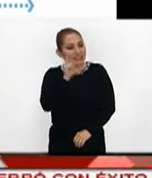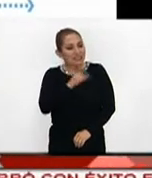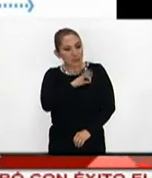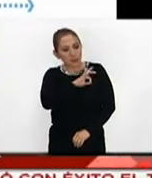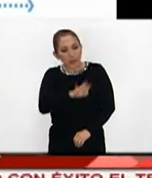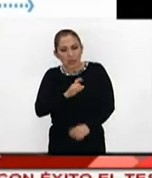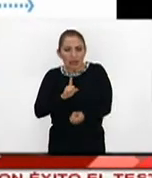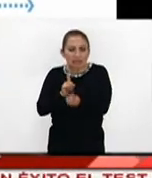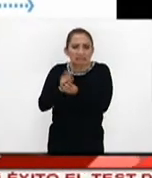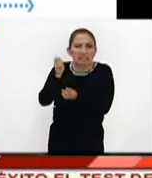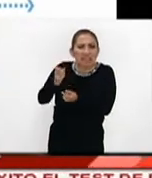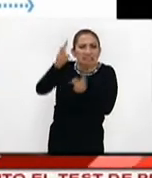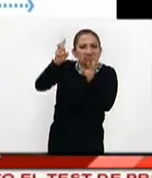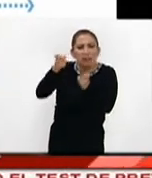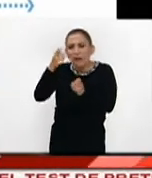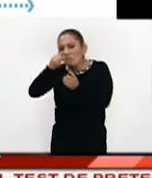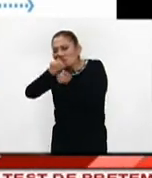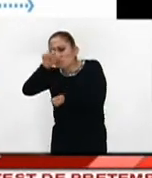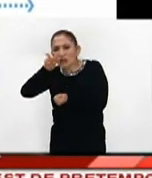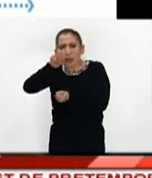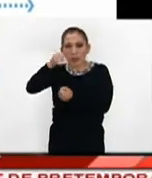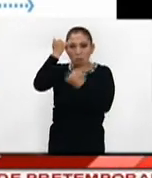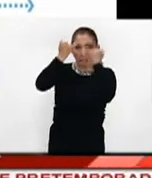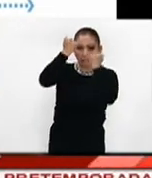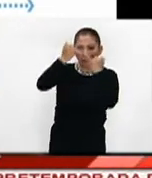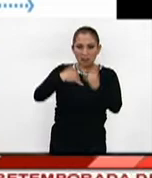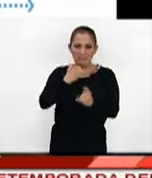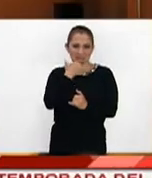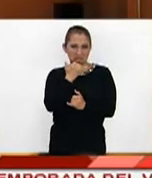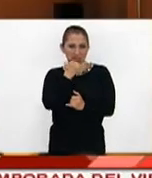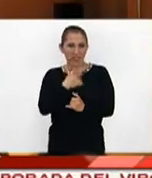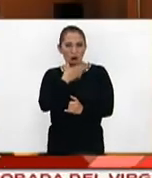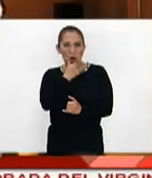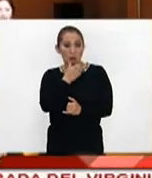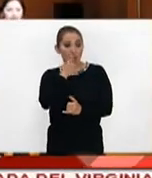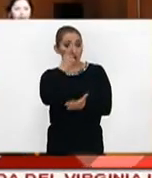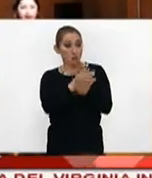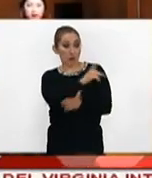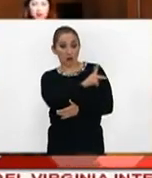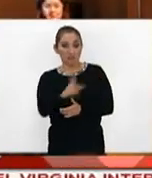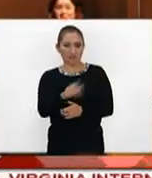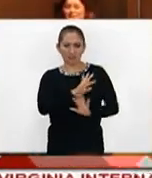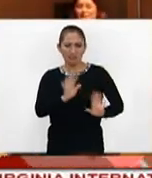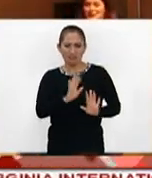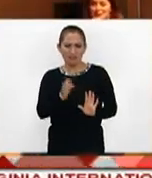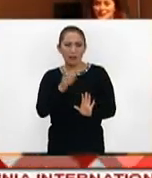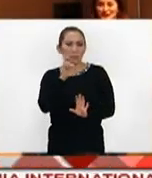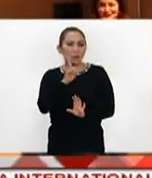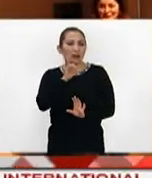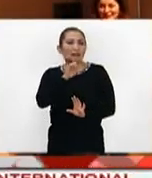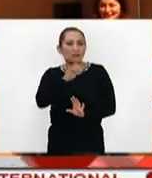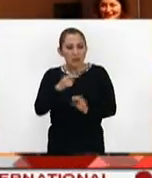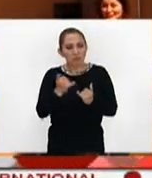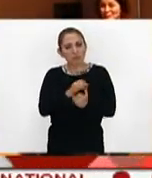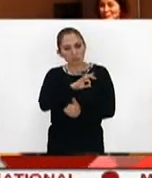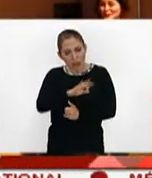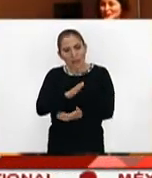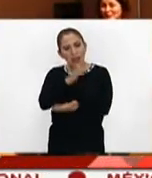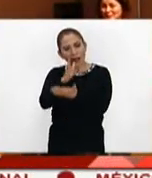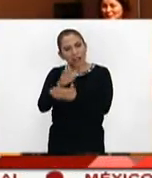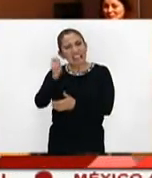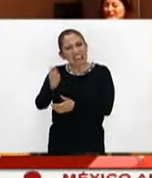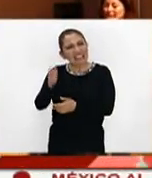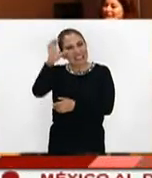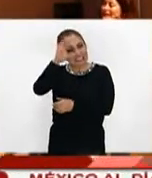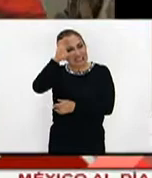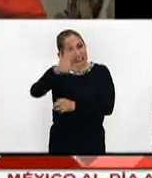puedan acercarse a estos temas, que se rompan estos estereotipos que existen de que solamente los niños, sino que también las niñas se permitan